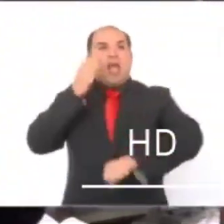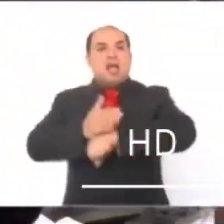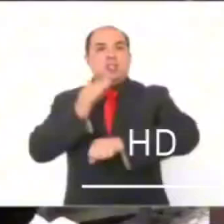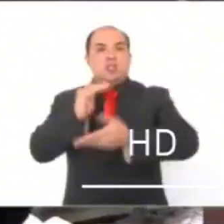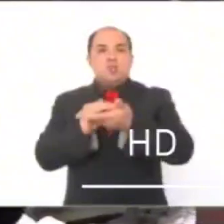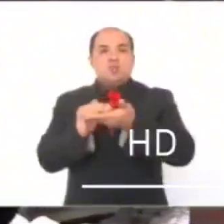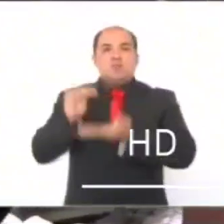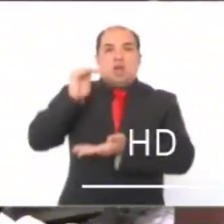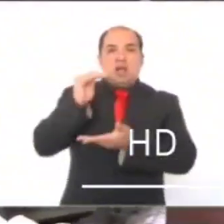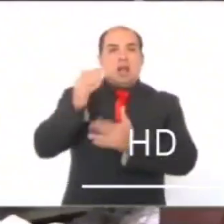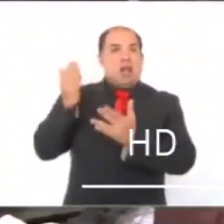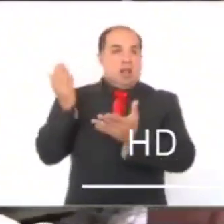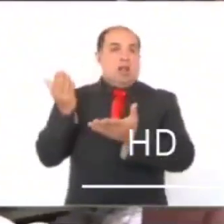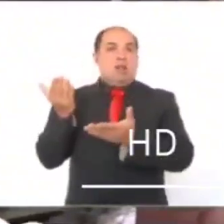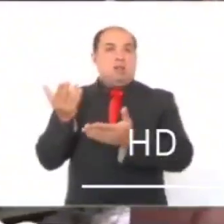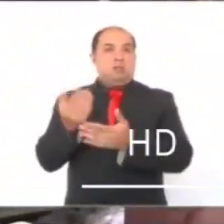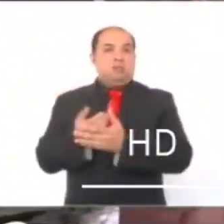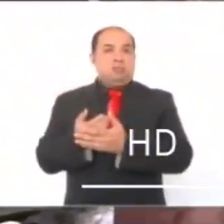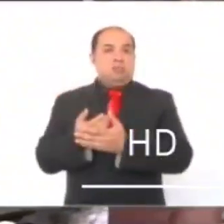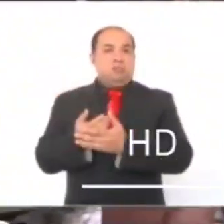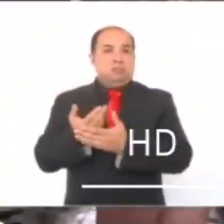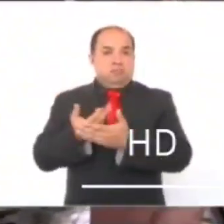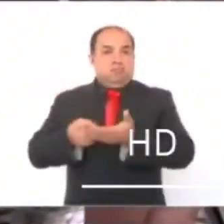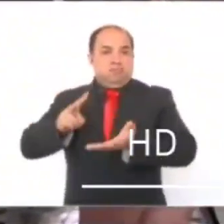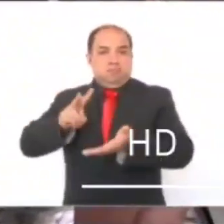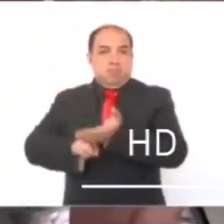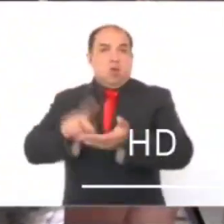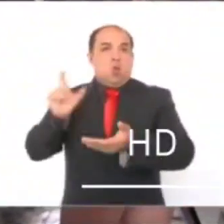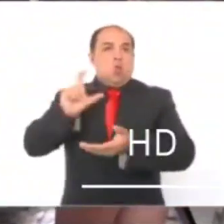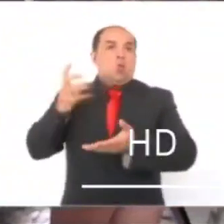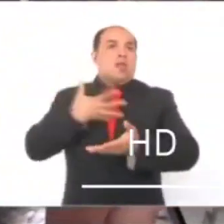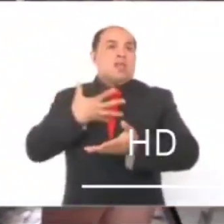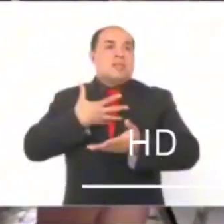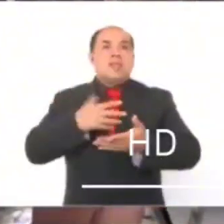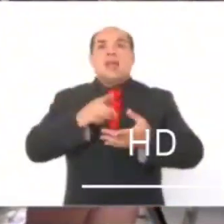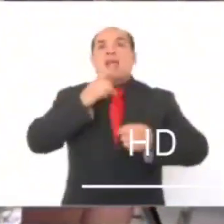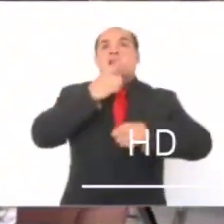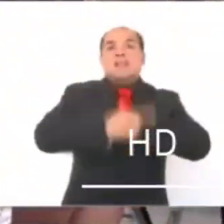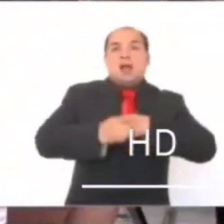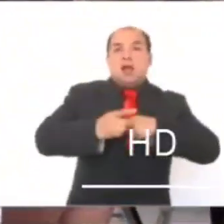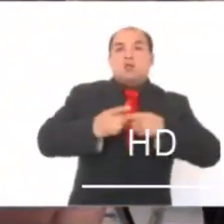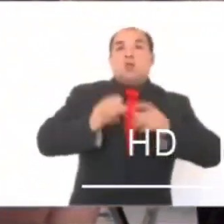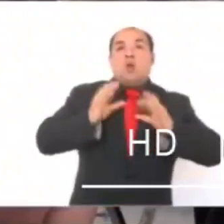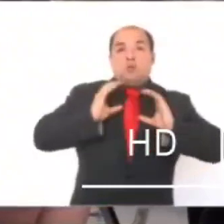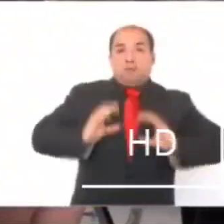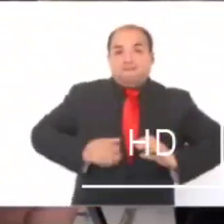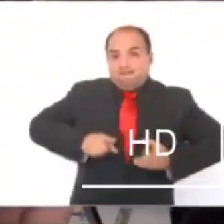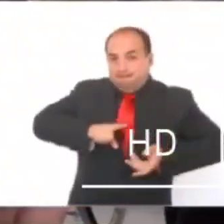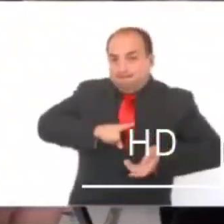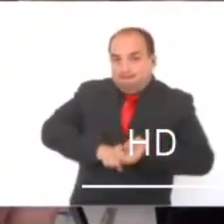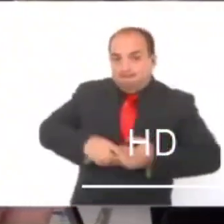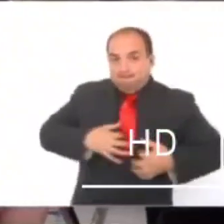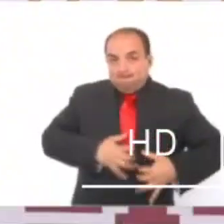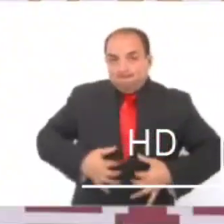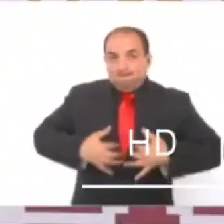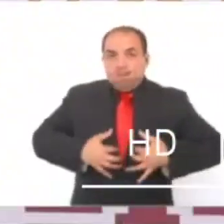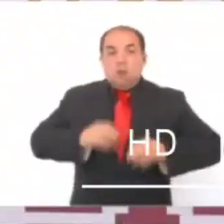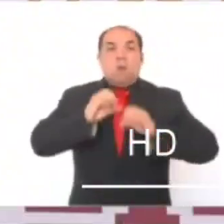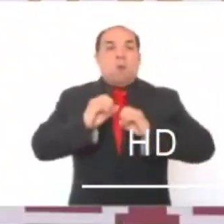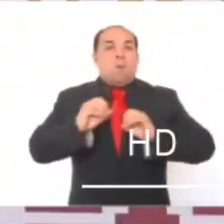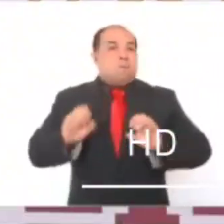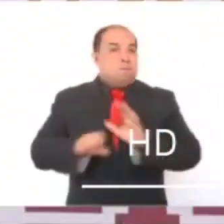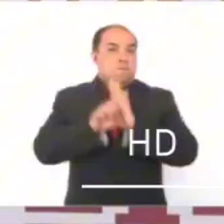mitad cuando causan deformidades o haya daño a los órganos, y en el caso de que